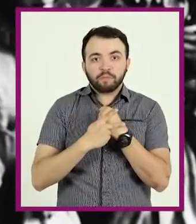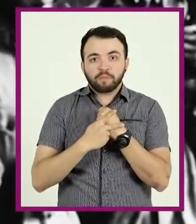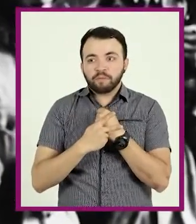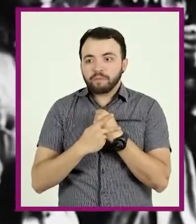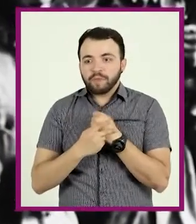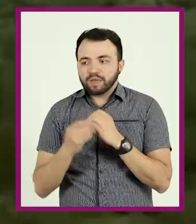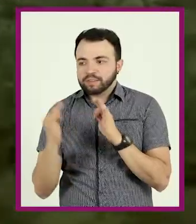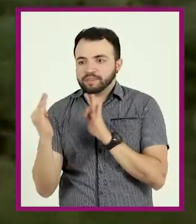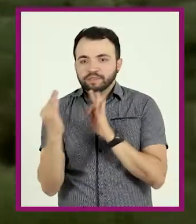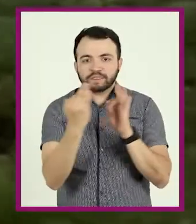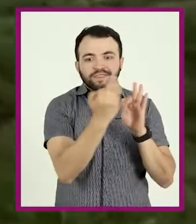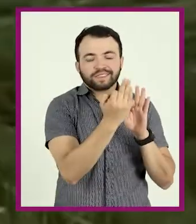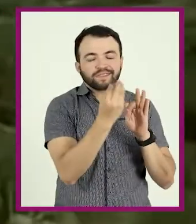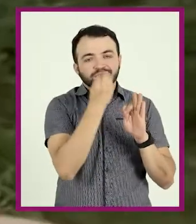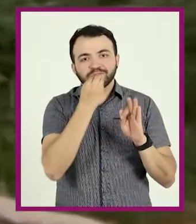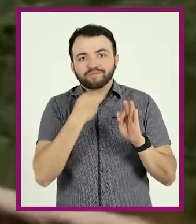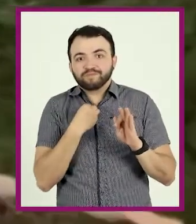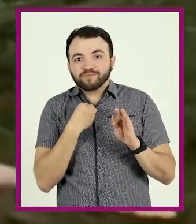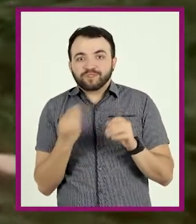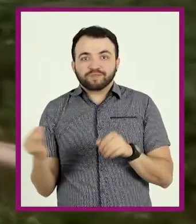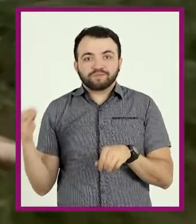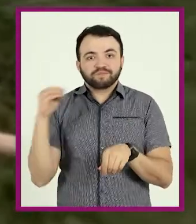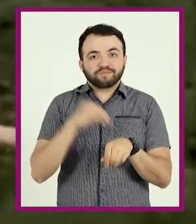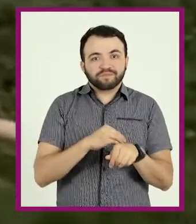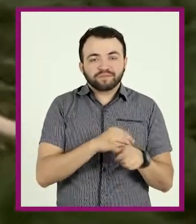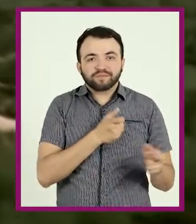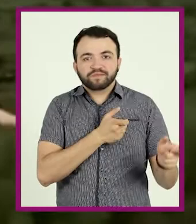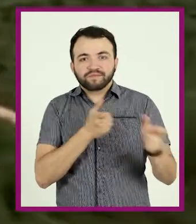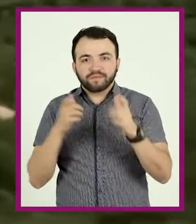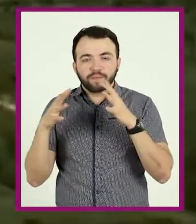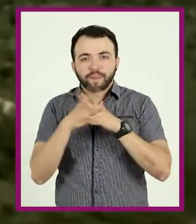países vecinos como Camboya y Laos.